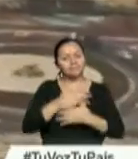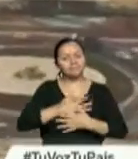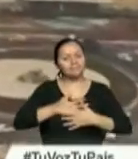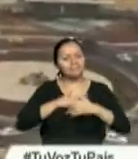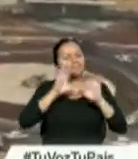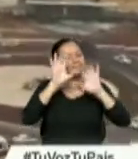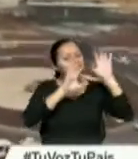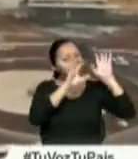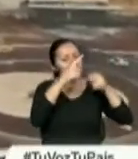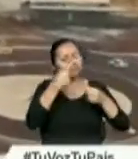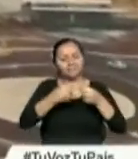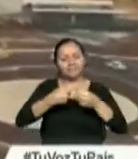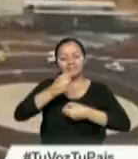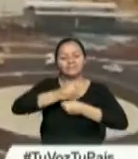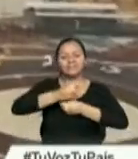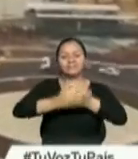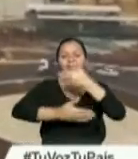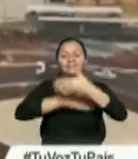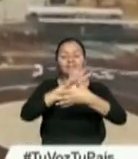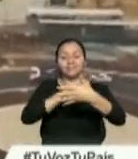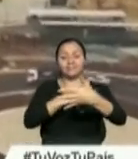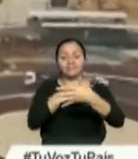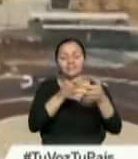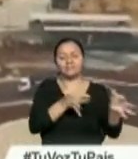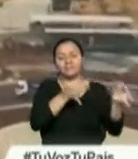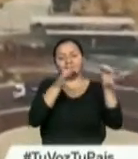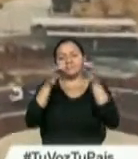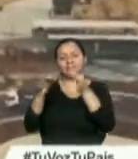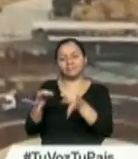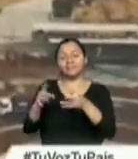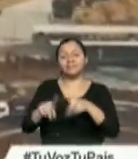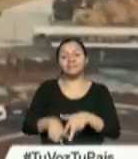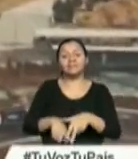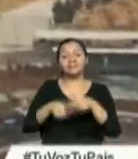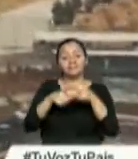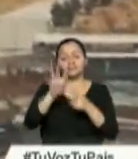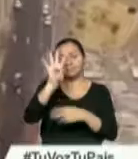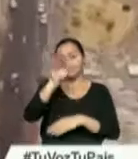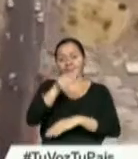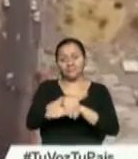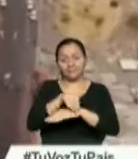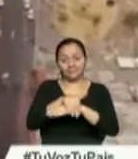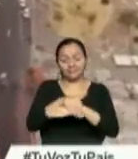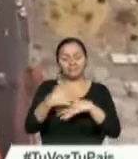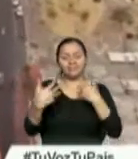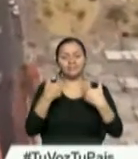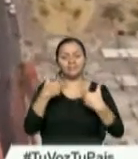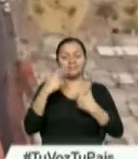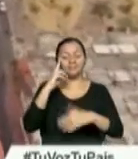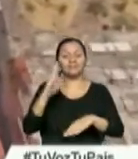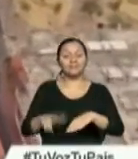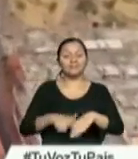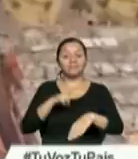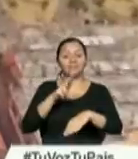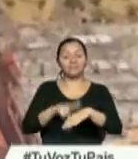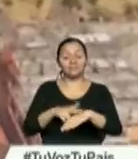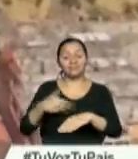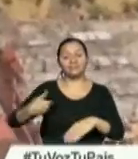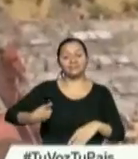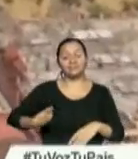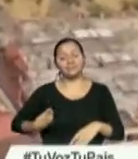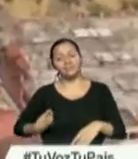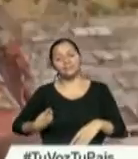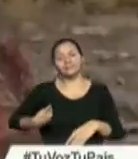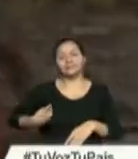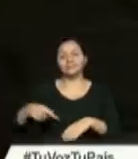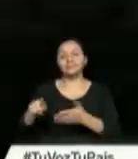de Quito que trabajarán en horario extendido. A partir de las 16 horas, el Teatro Nacional Sucre acogerá la sesión solemne